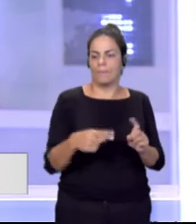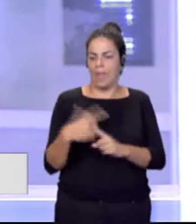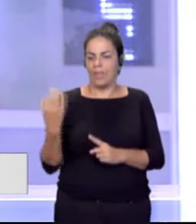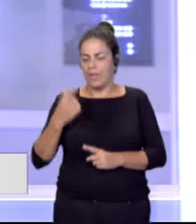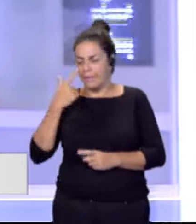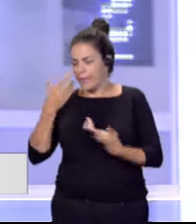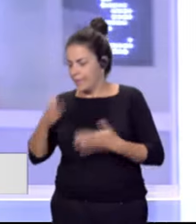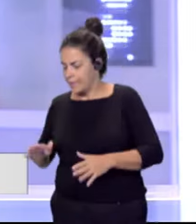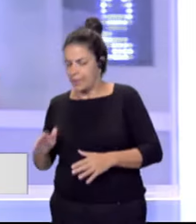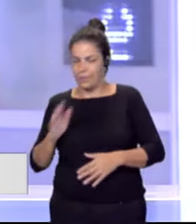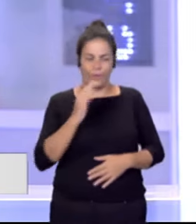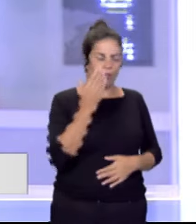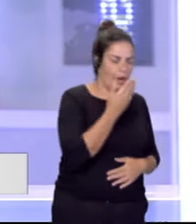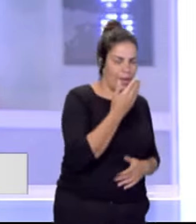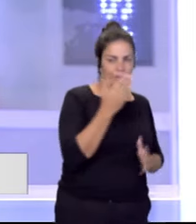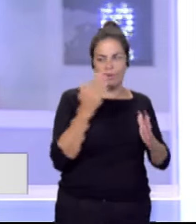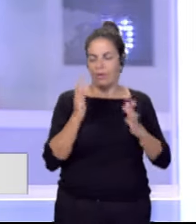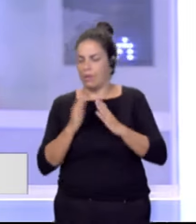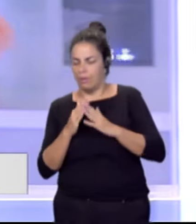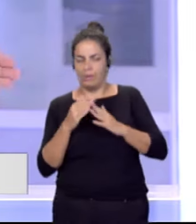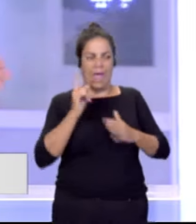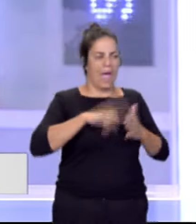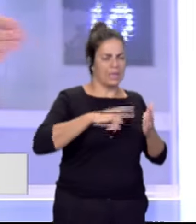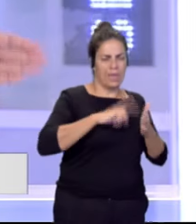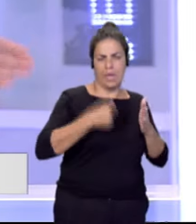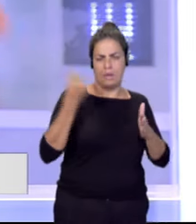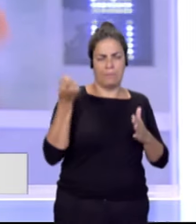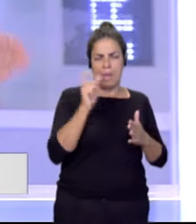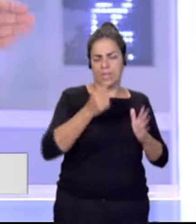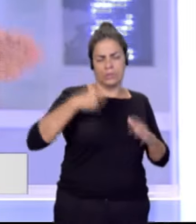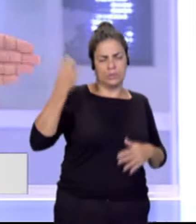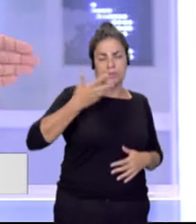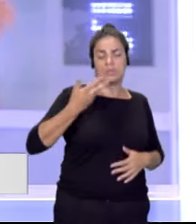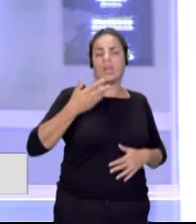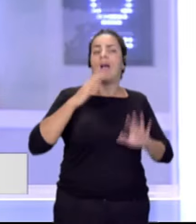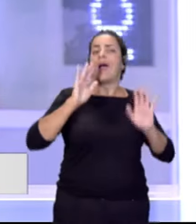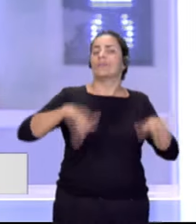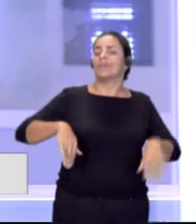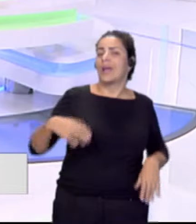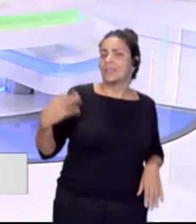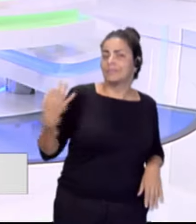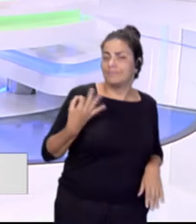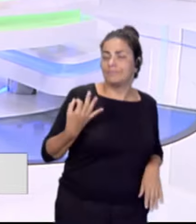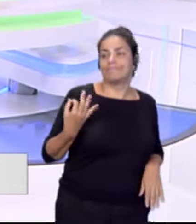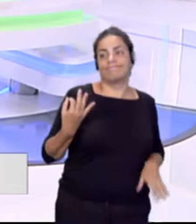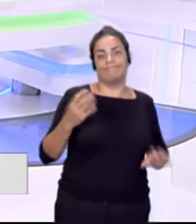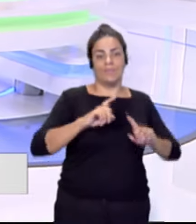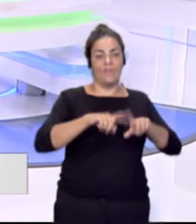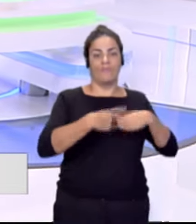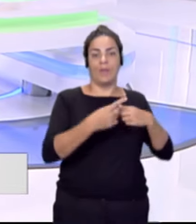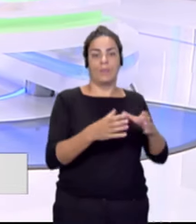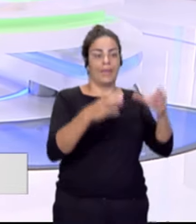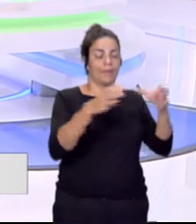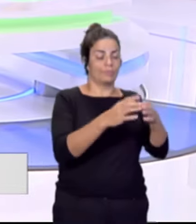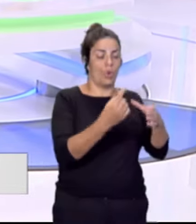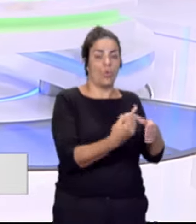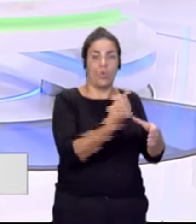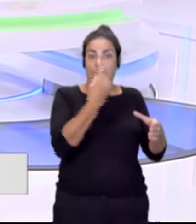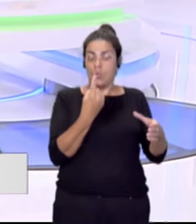chiquillos, los colegios, luego la vivienda, el alquiler, están disparados los precios. Pues mira, pues al final, ¿qué ocurre? Que un miembro de la familia, es decir, el padre, es el que tiene